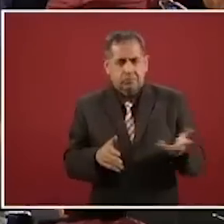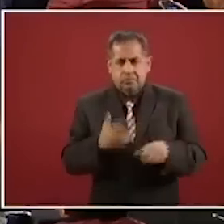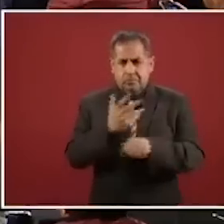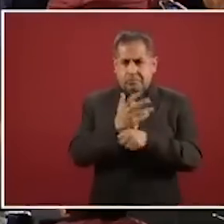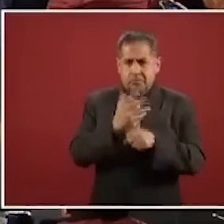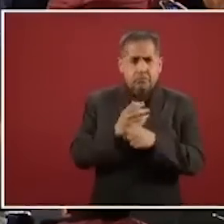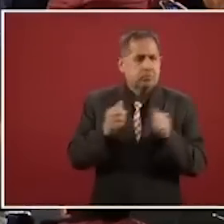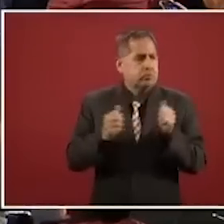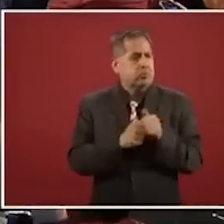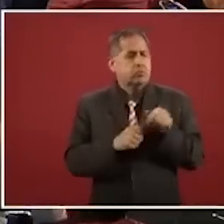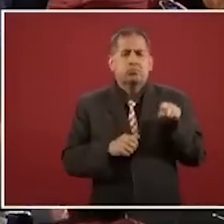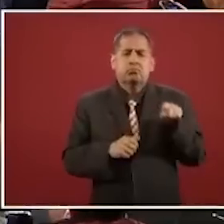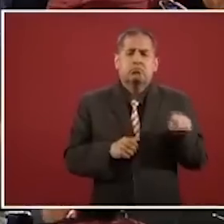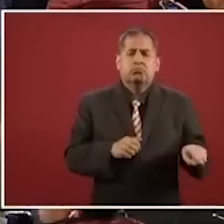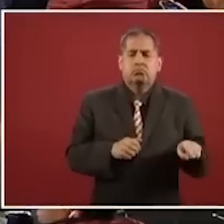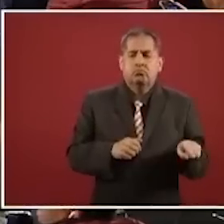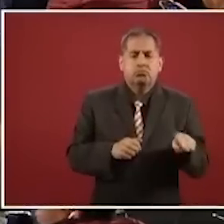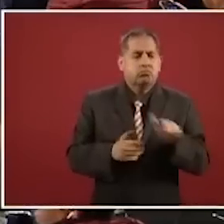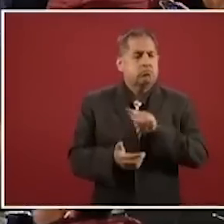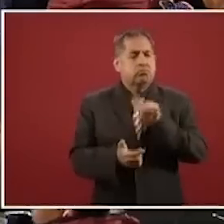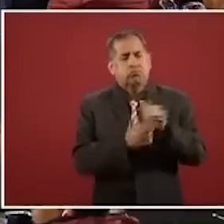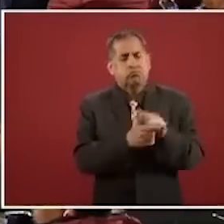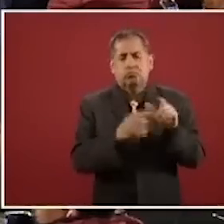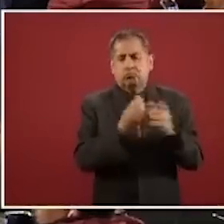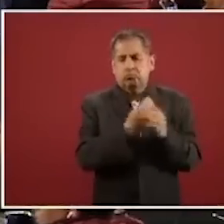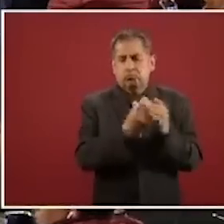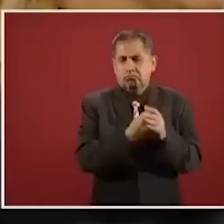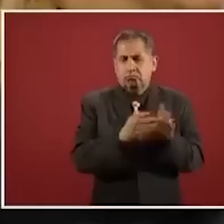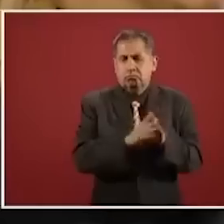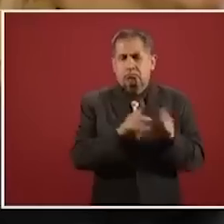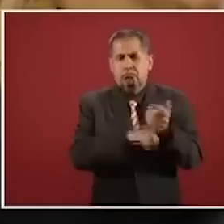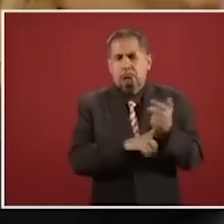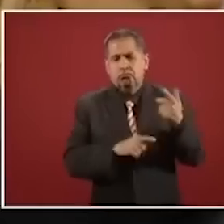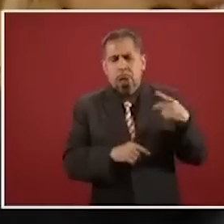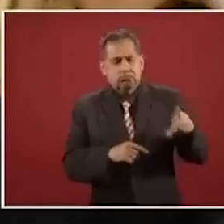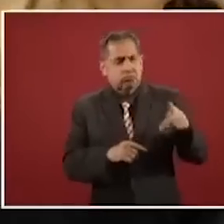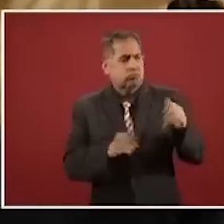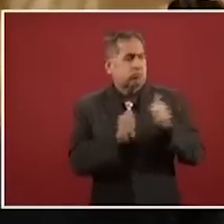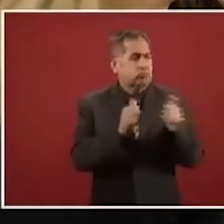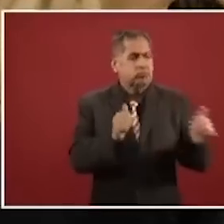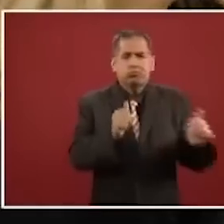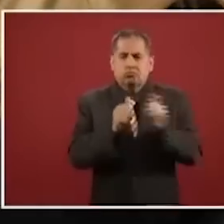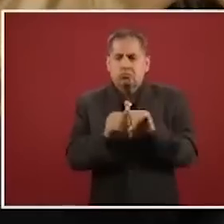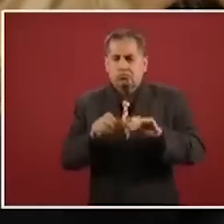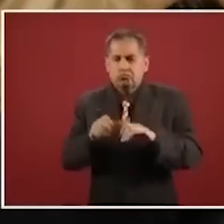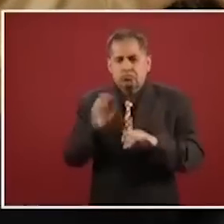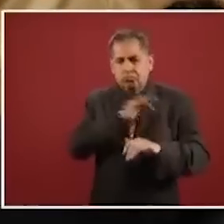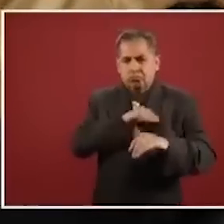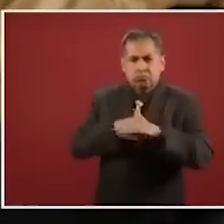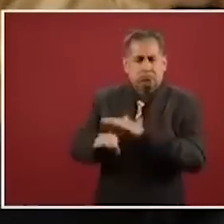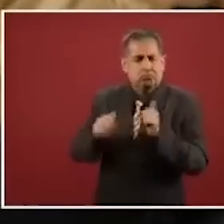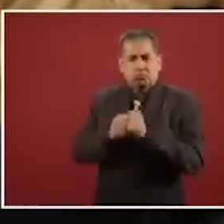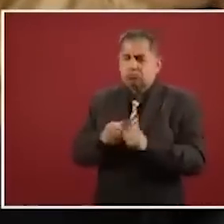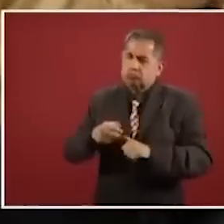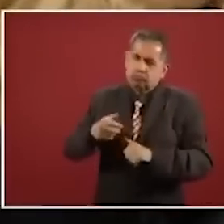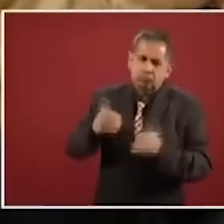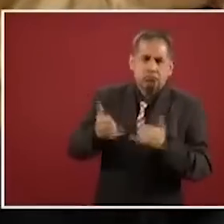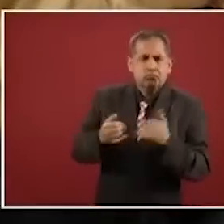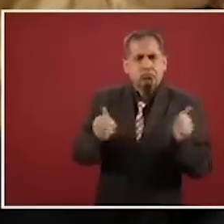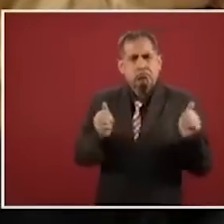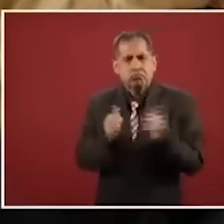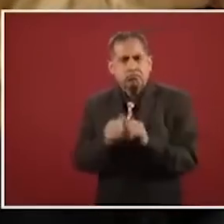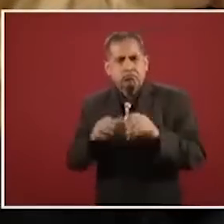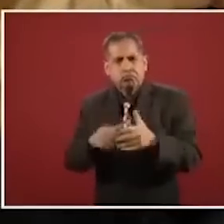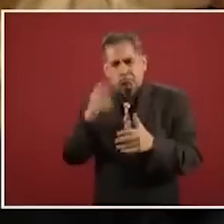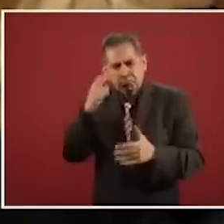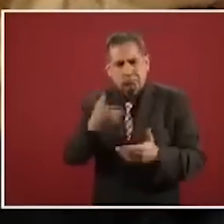Unidos, mediante el recurso de una legislación interna, uno de recursos internos con agregados laborales, pudiera incluir y aferrarse a estos